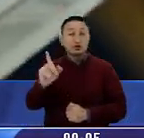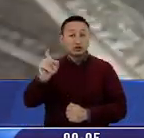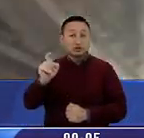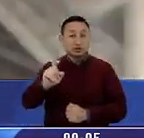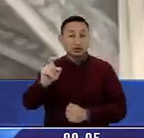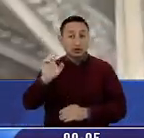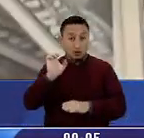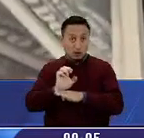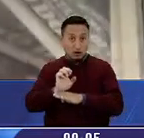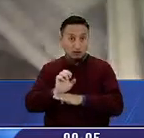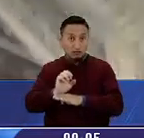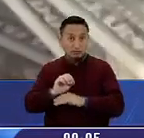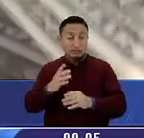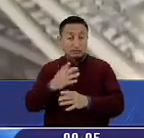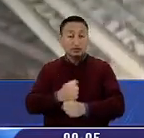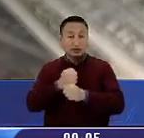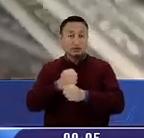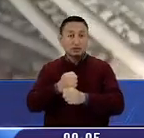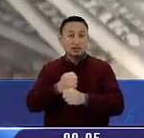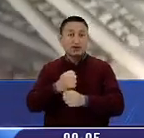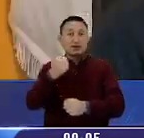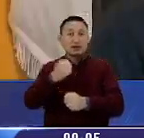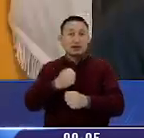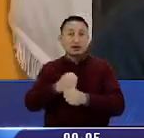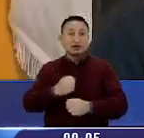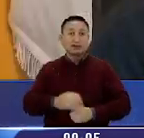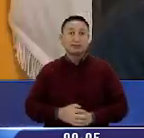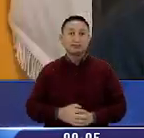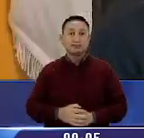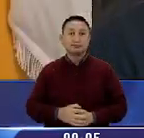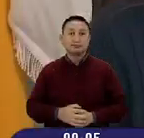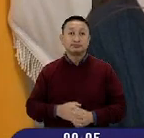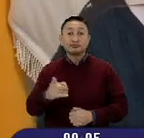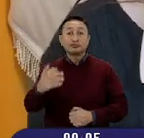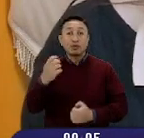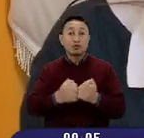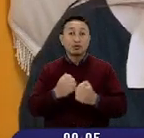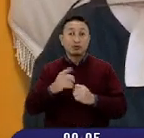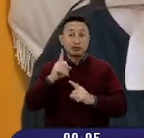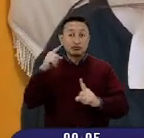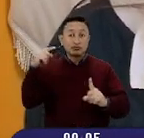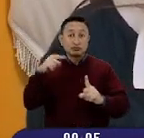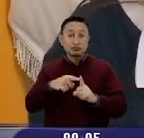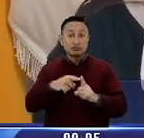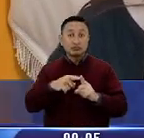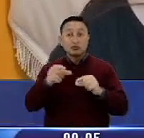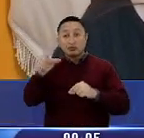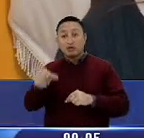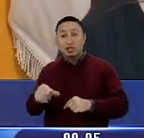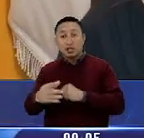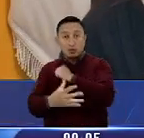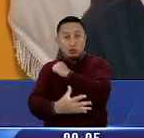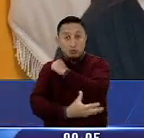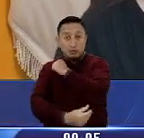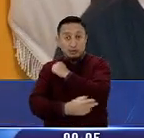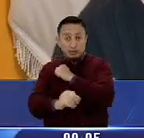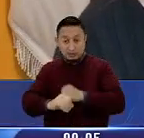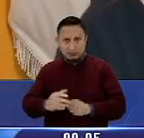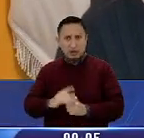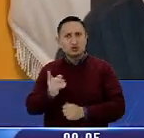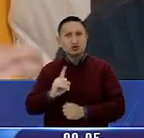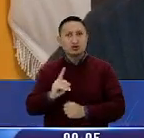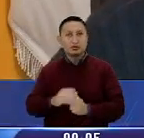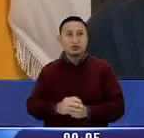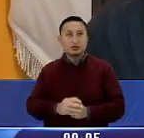del país como seguridad y empleo. La afectación no va a ser directamente a las clases populares, que es lo fundamental. Muchas veces